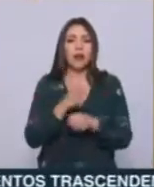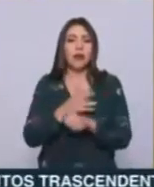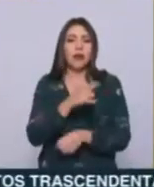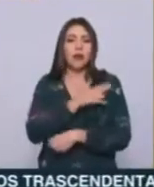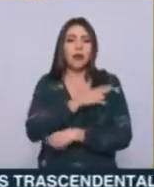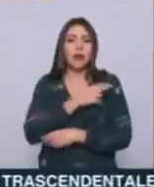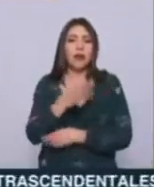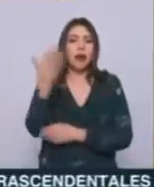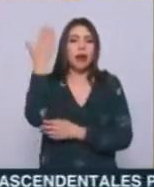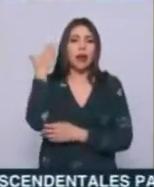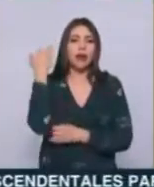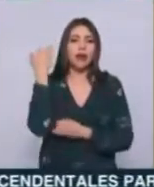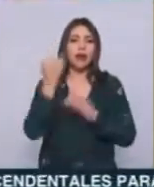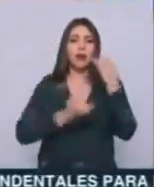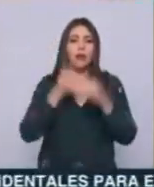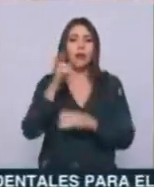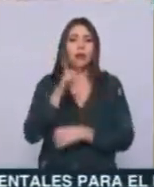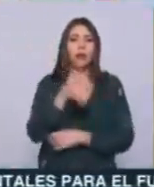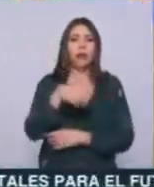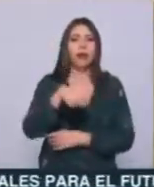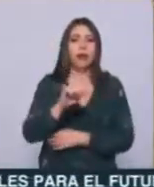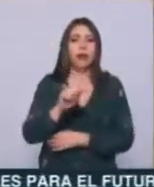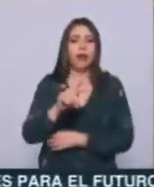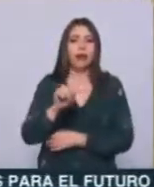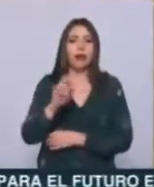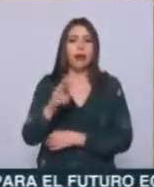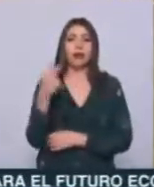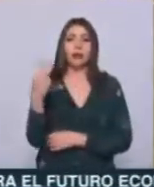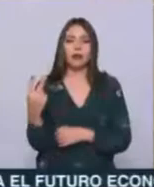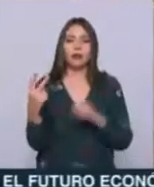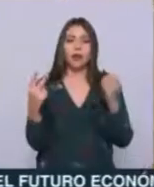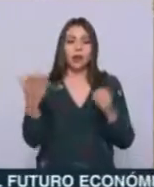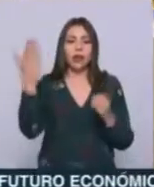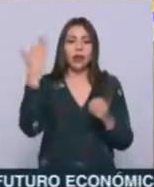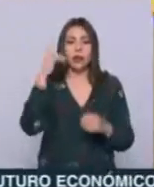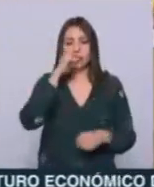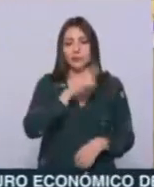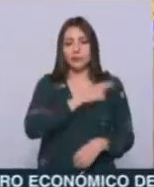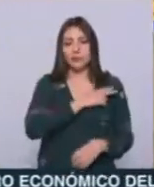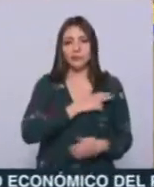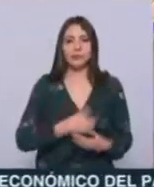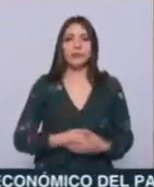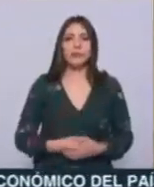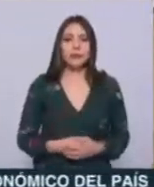amistoso en el que vencieron a Qatar por 2-0. Jesús Arias, 21 Noticias.